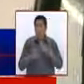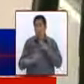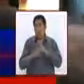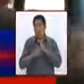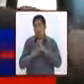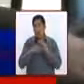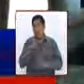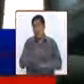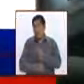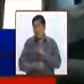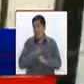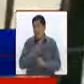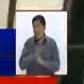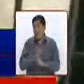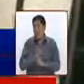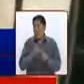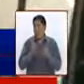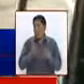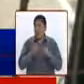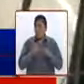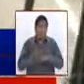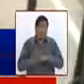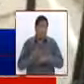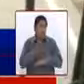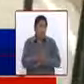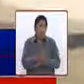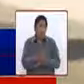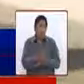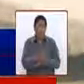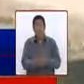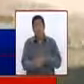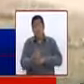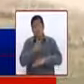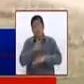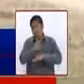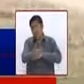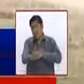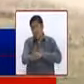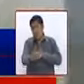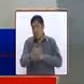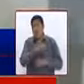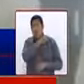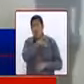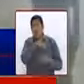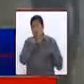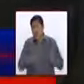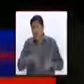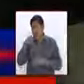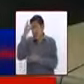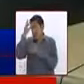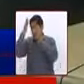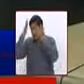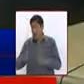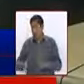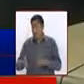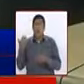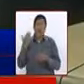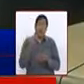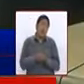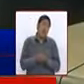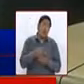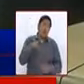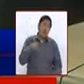internacional, así como también para el paso de un país a otro entre súbditos chilenos y bolivianos. Llegar a Pisiga ha